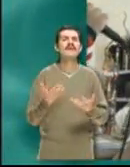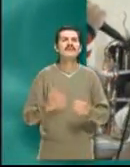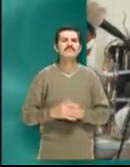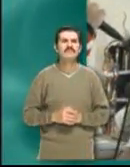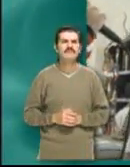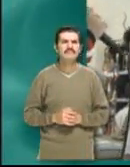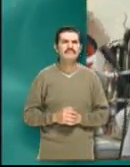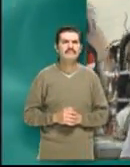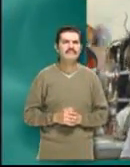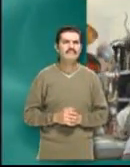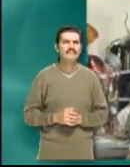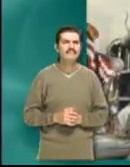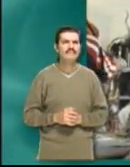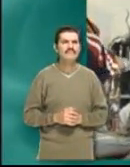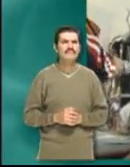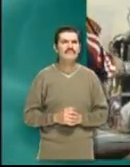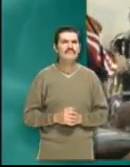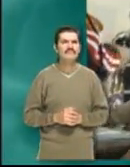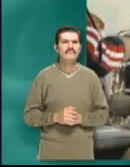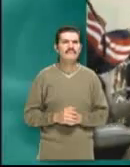¿Ahorita qué estás haciendo?